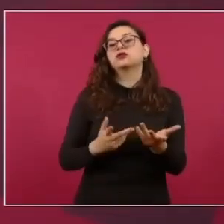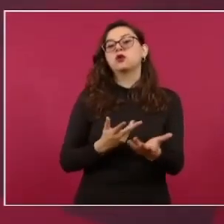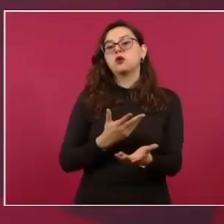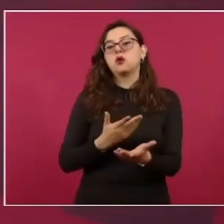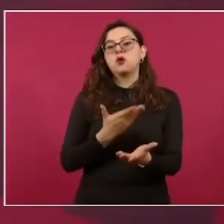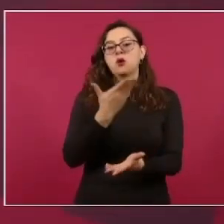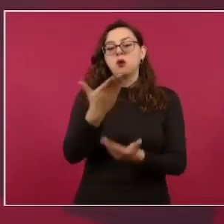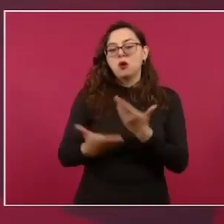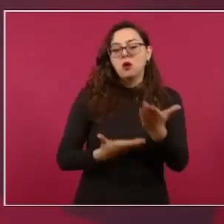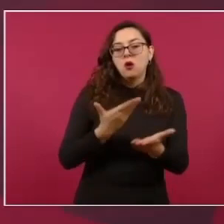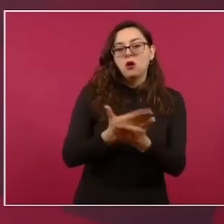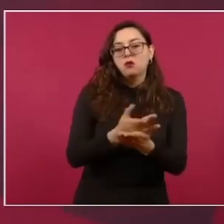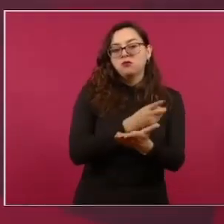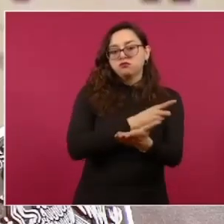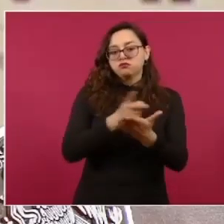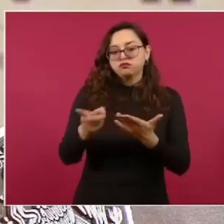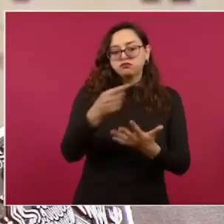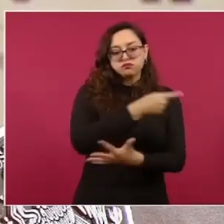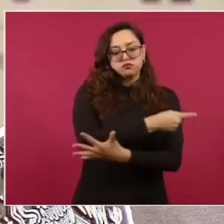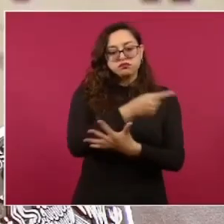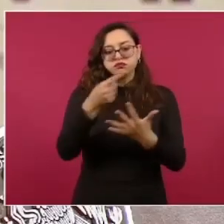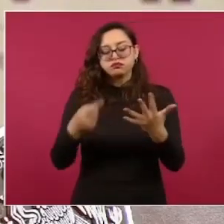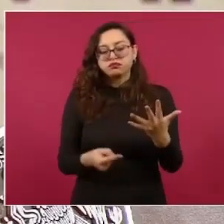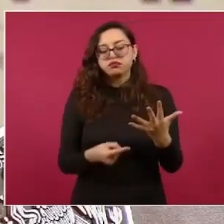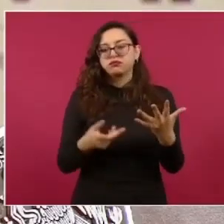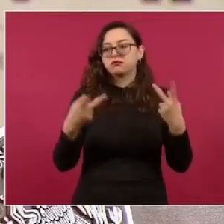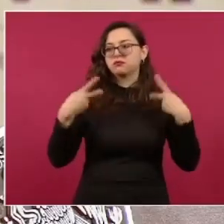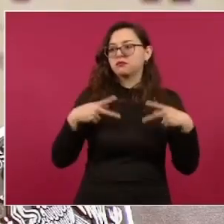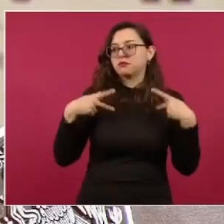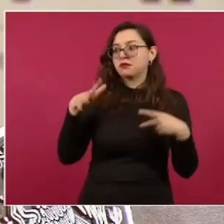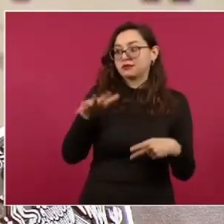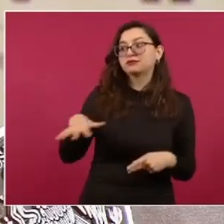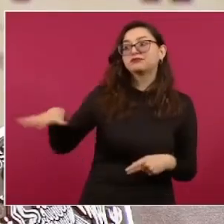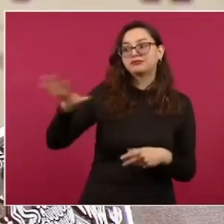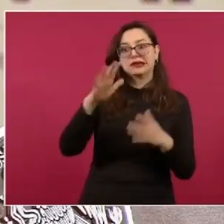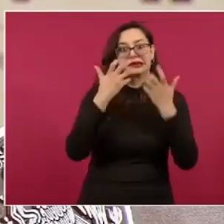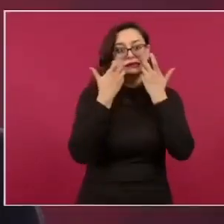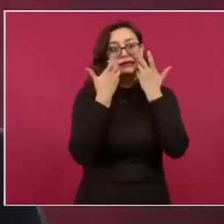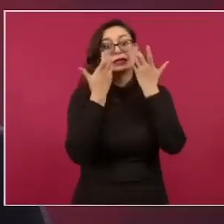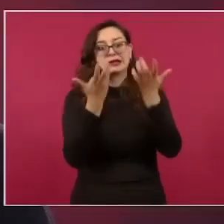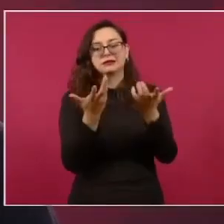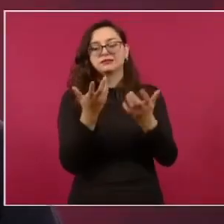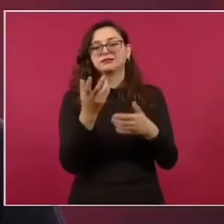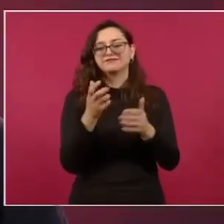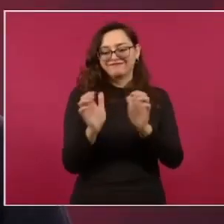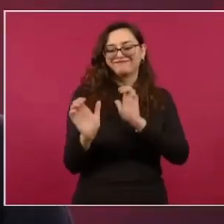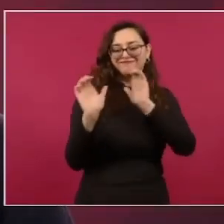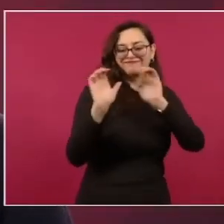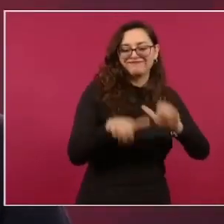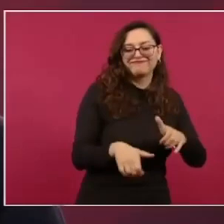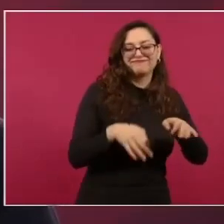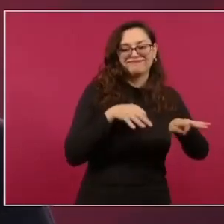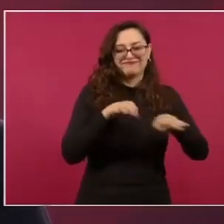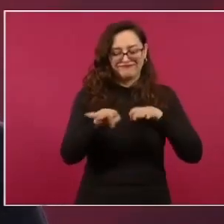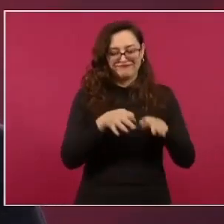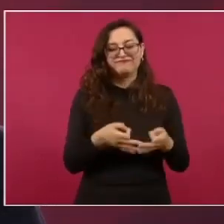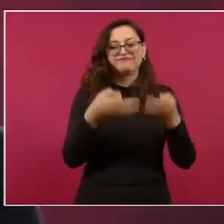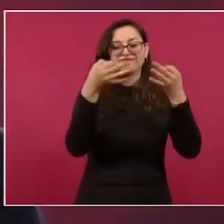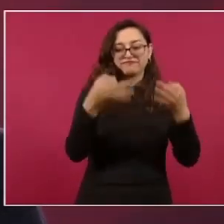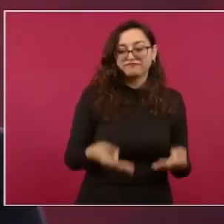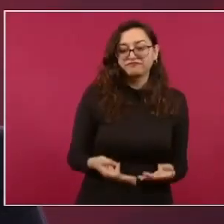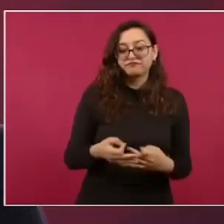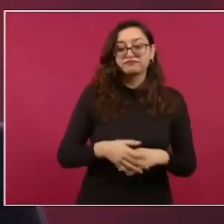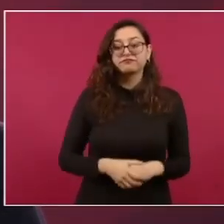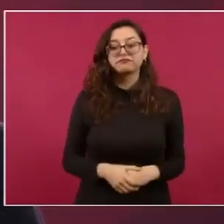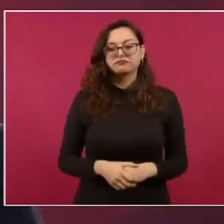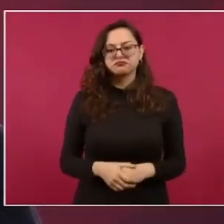para sumarse a la formalidad, pues además de los servicios médicos, también incluyen acceso